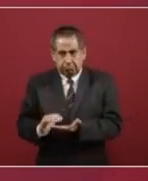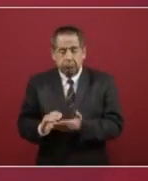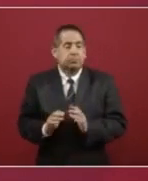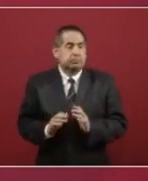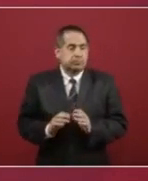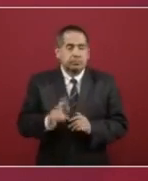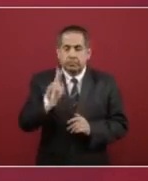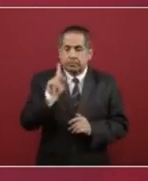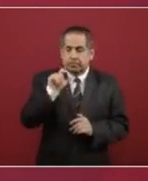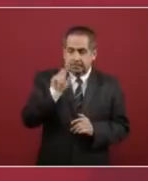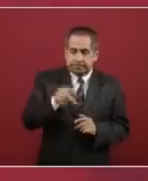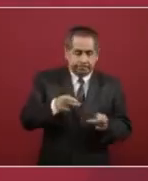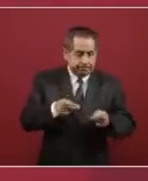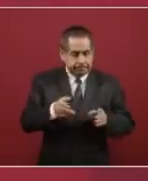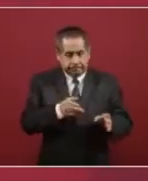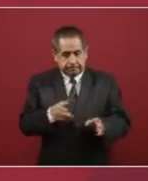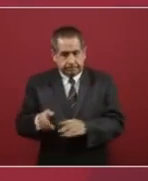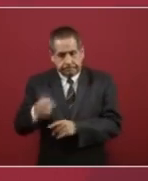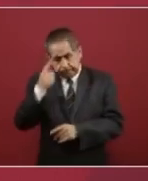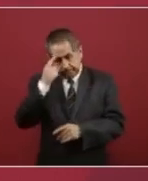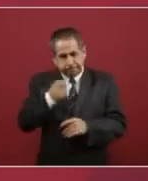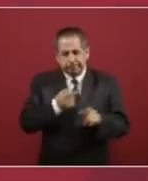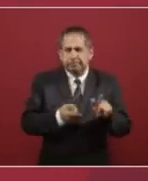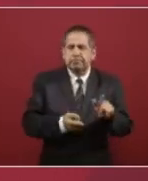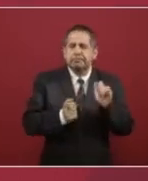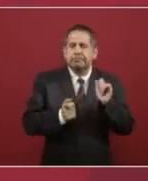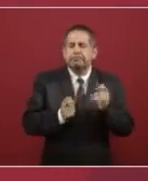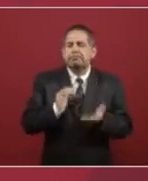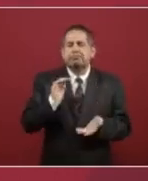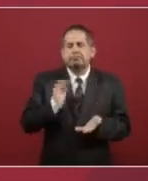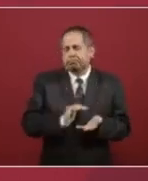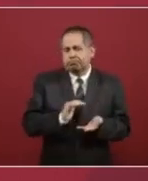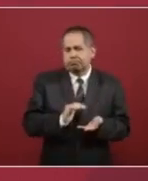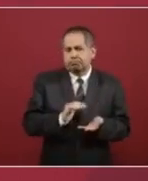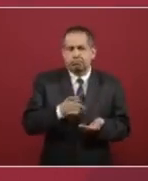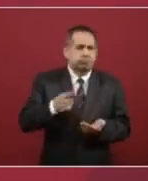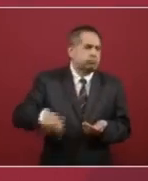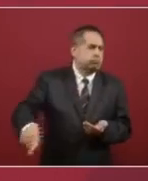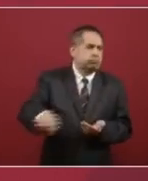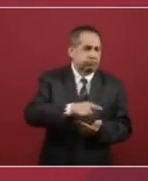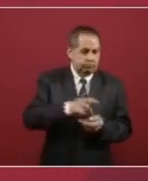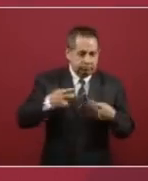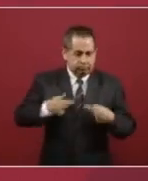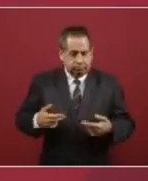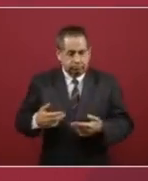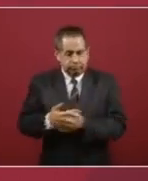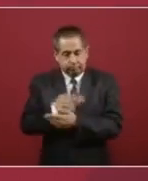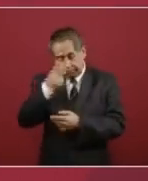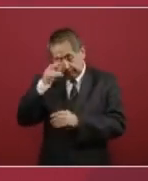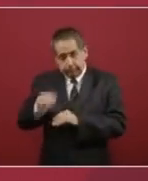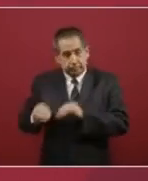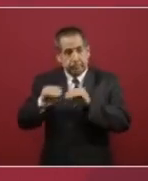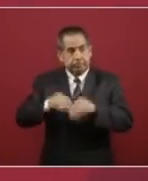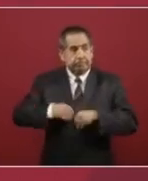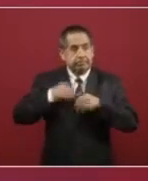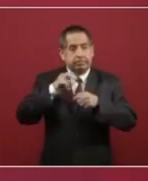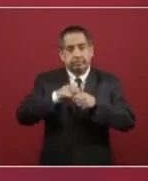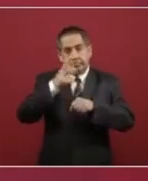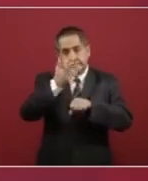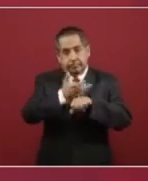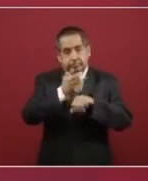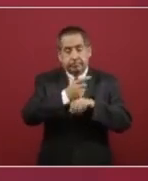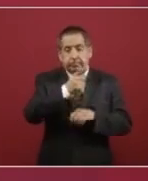plan para cobrar menos a nuestros paisanos migrantes que